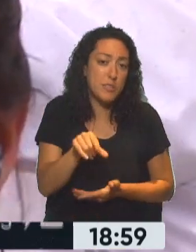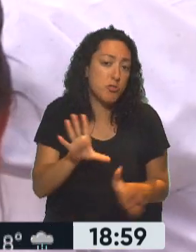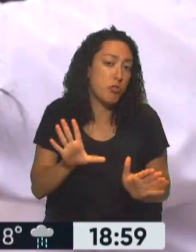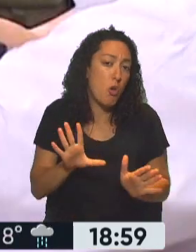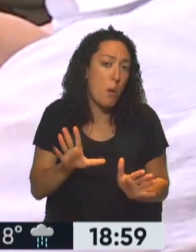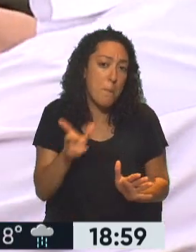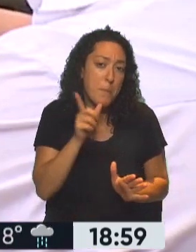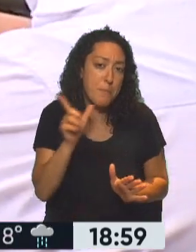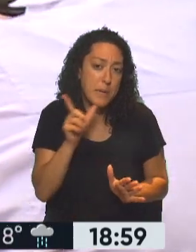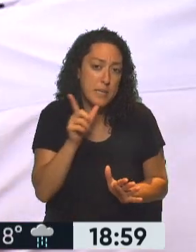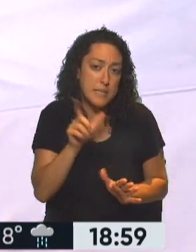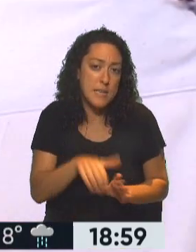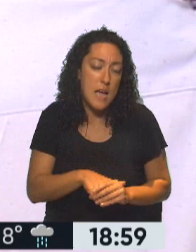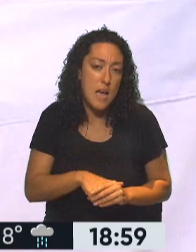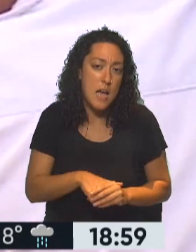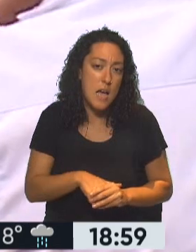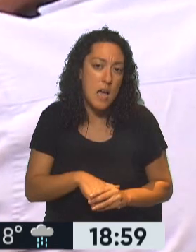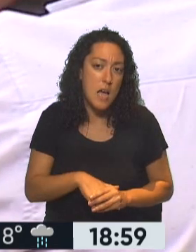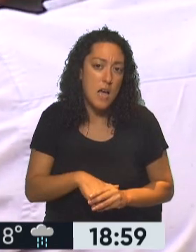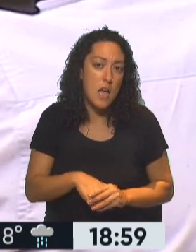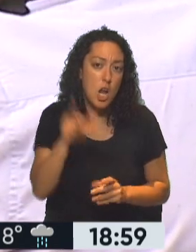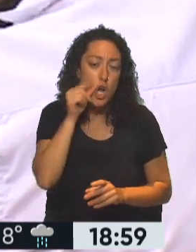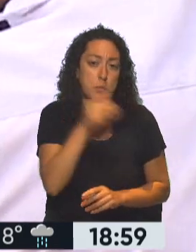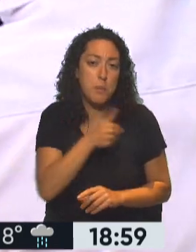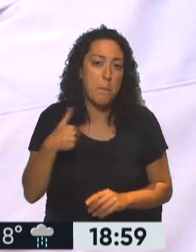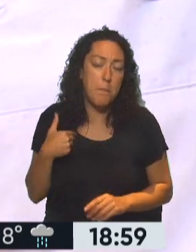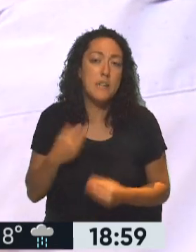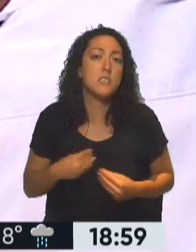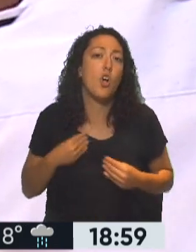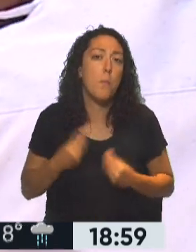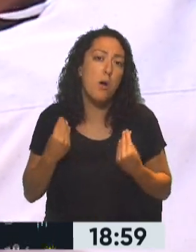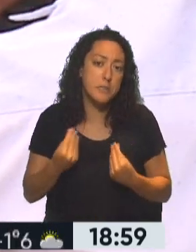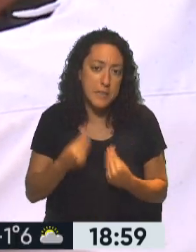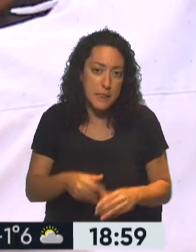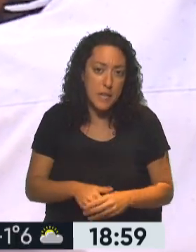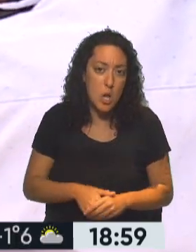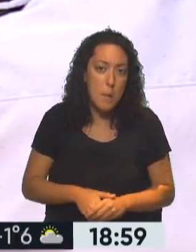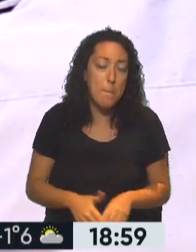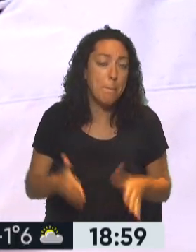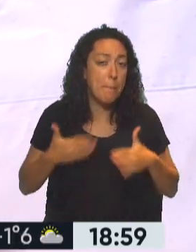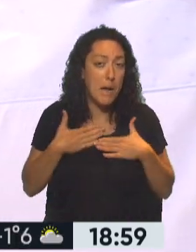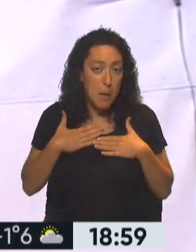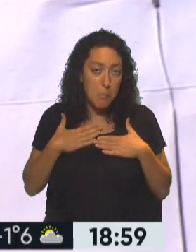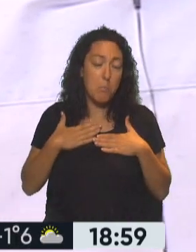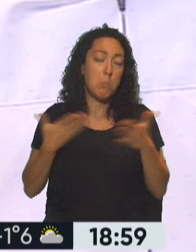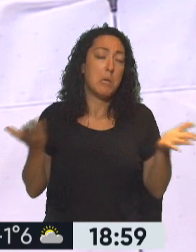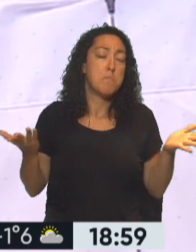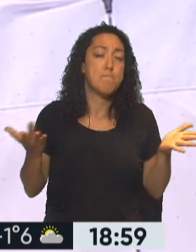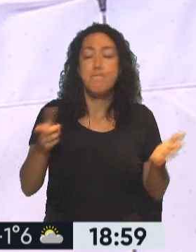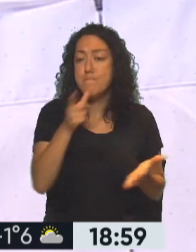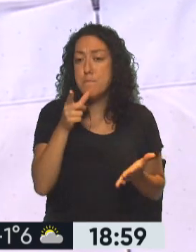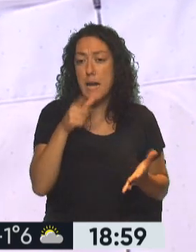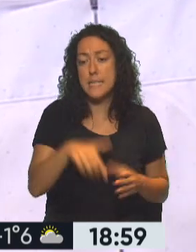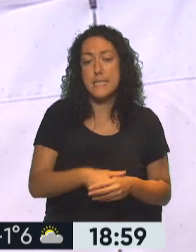es... son los papás, como lo recibieron a nosotros, digamos, me parece...